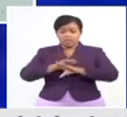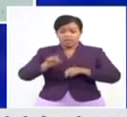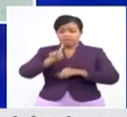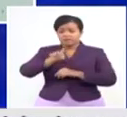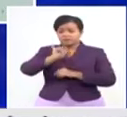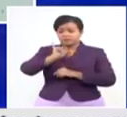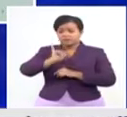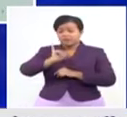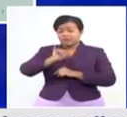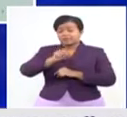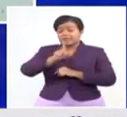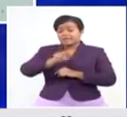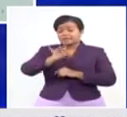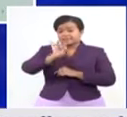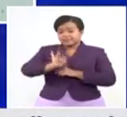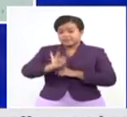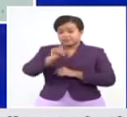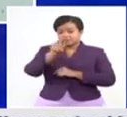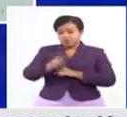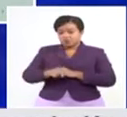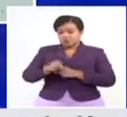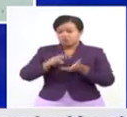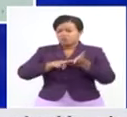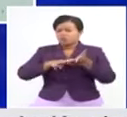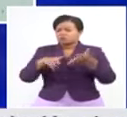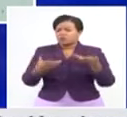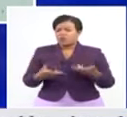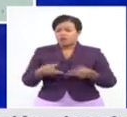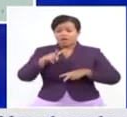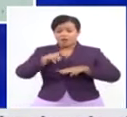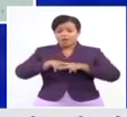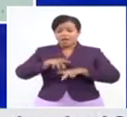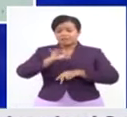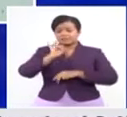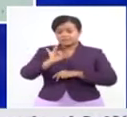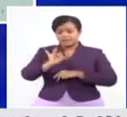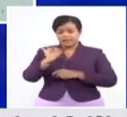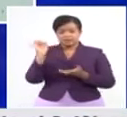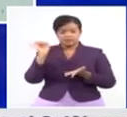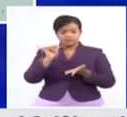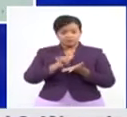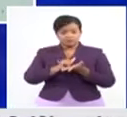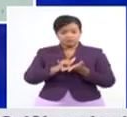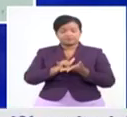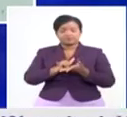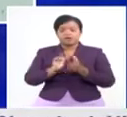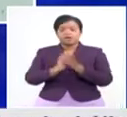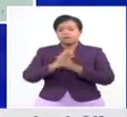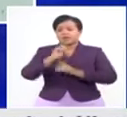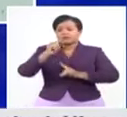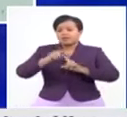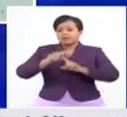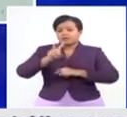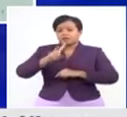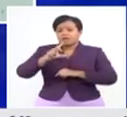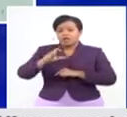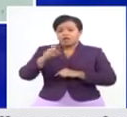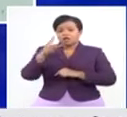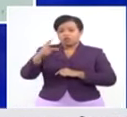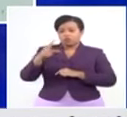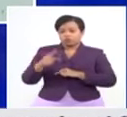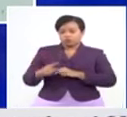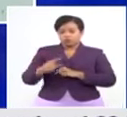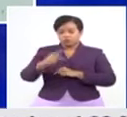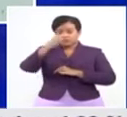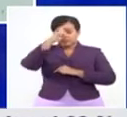ayer, de las provincias de La Habana 7, Matanzas y Villa Clara 2 cada uno, Santi Espíritus